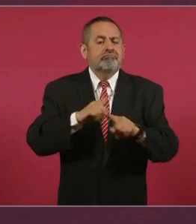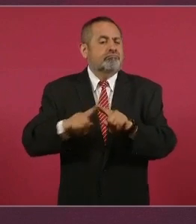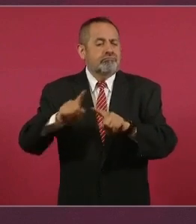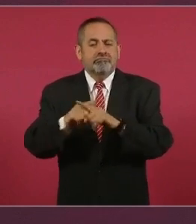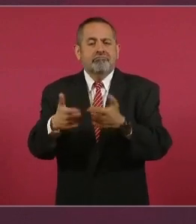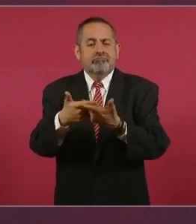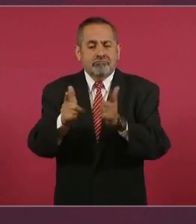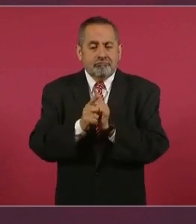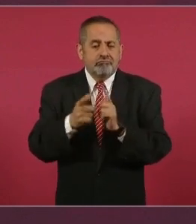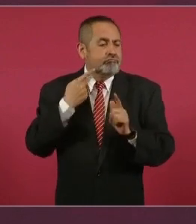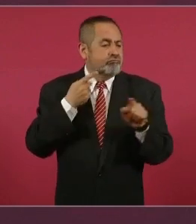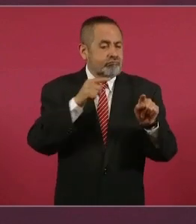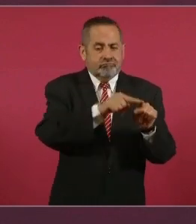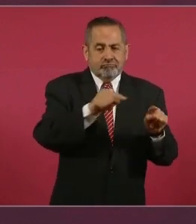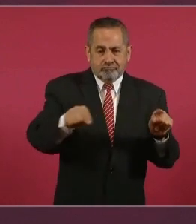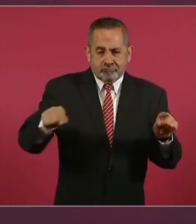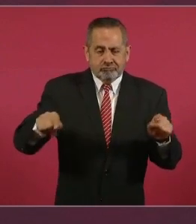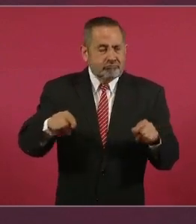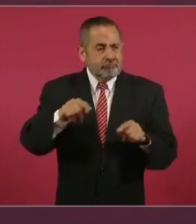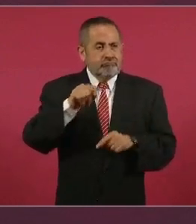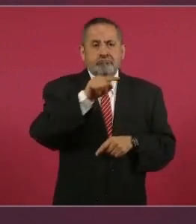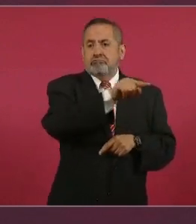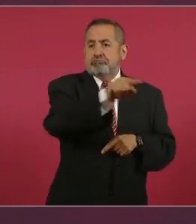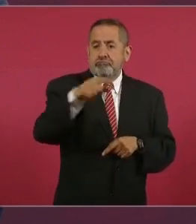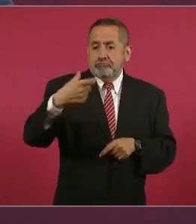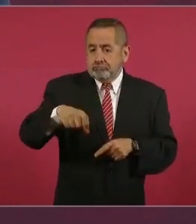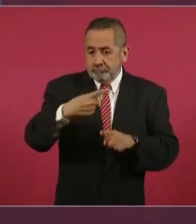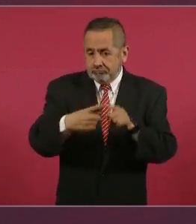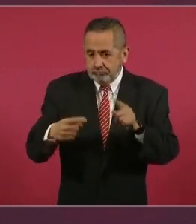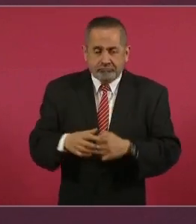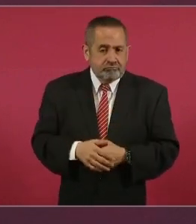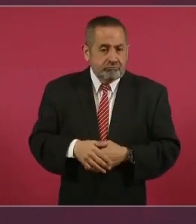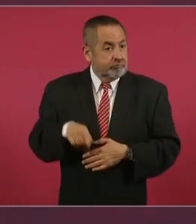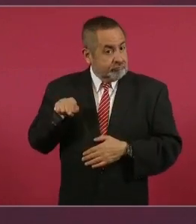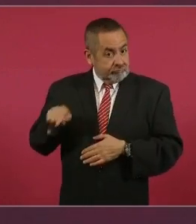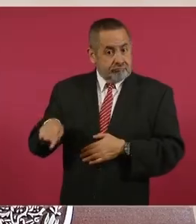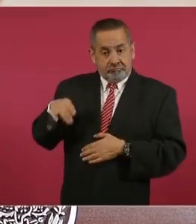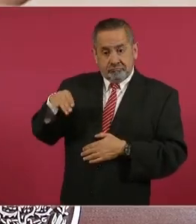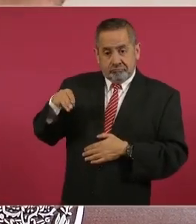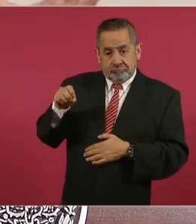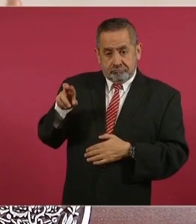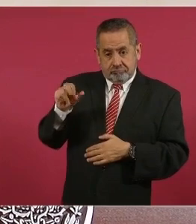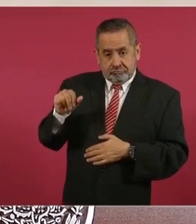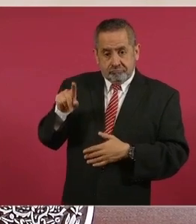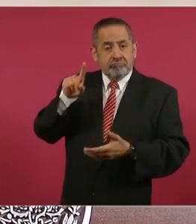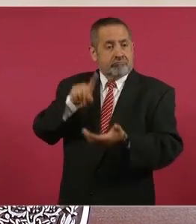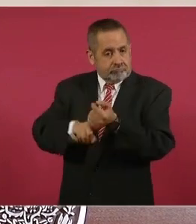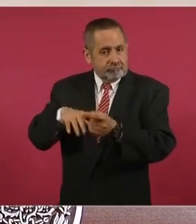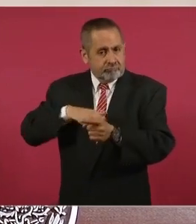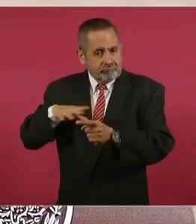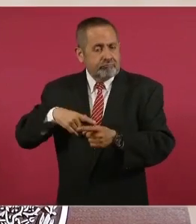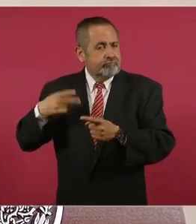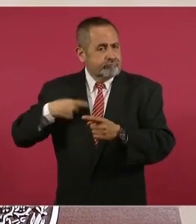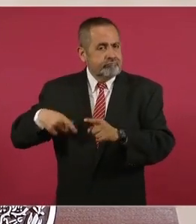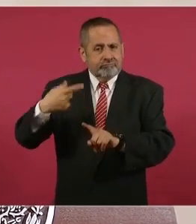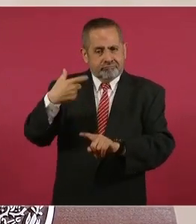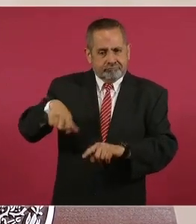Hay integrantes de clases medias en el movimiento de transformación, desde luego,